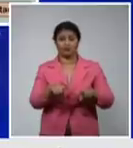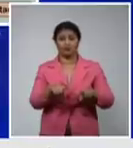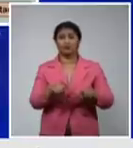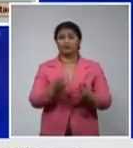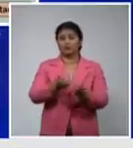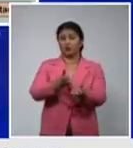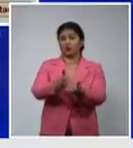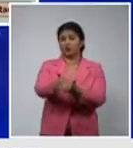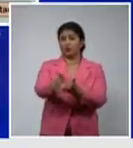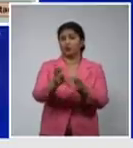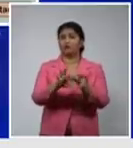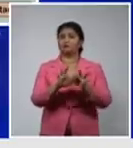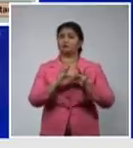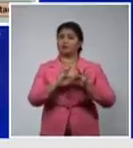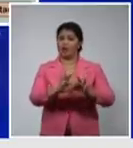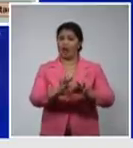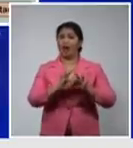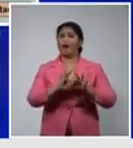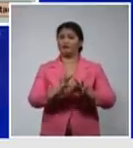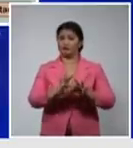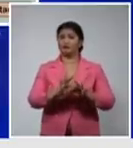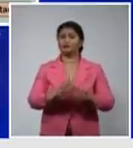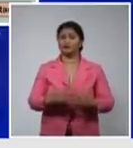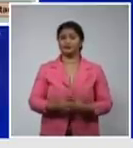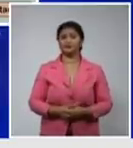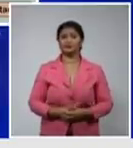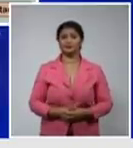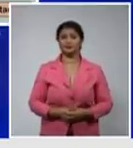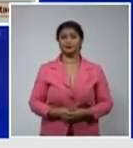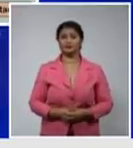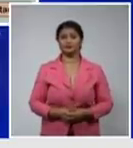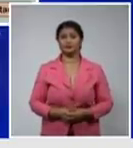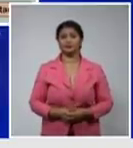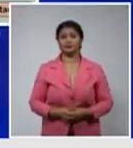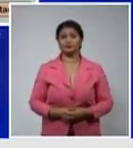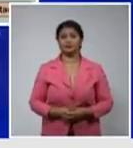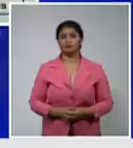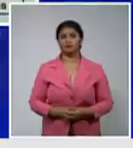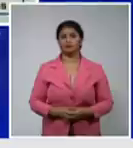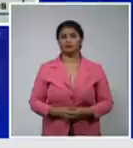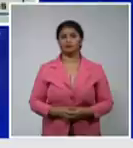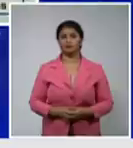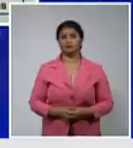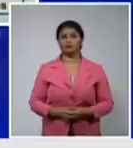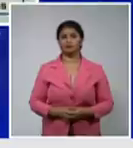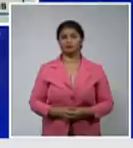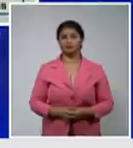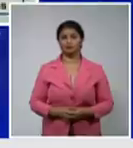se mantiene alto. Siguen aportando o concentrándose el